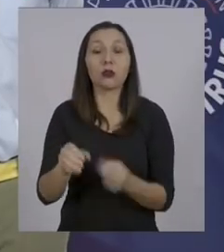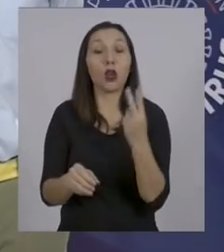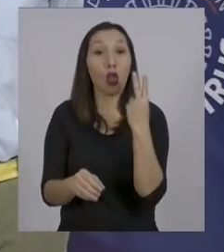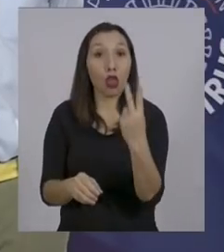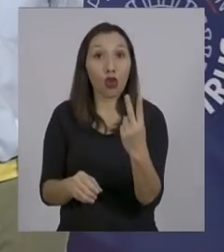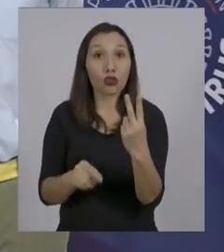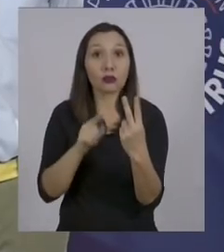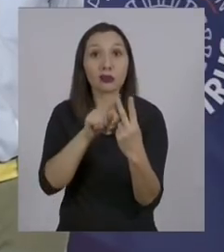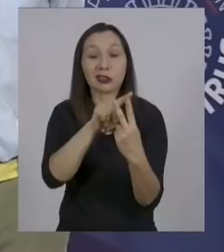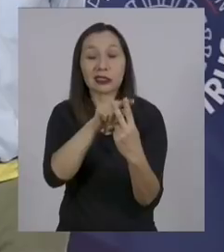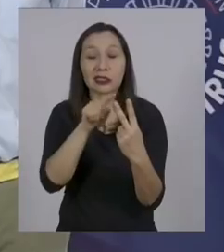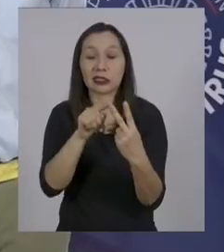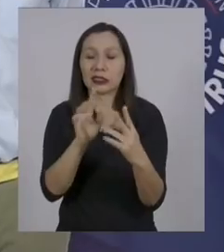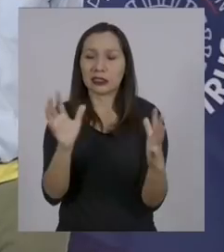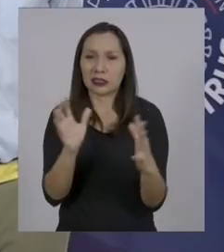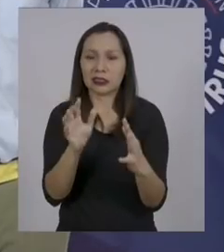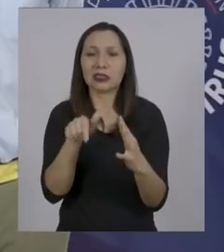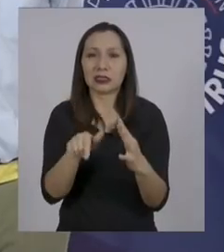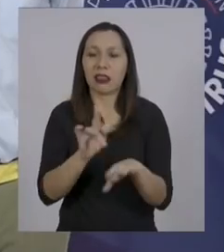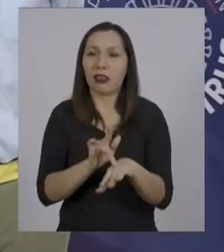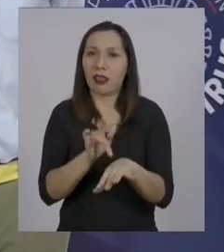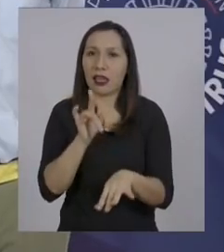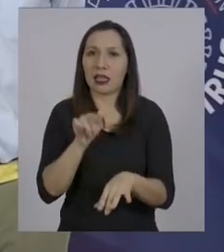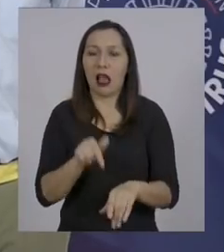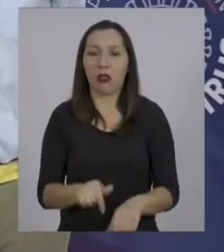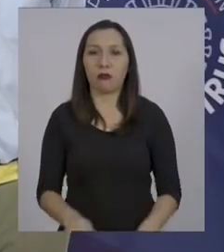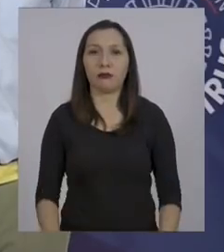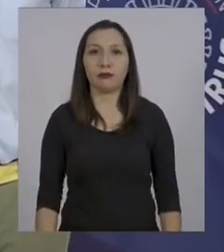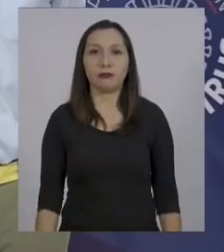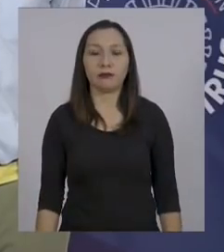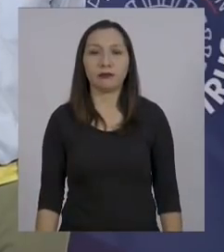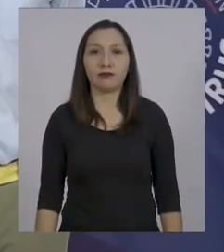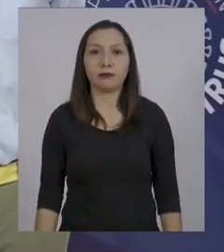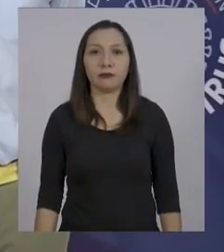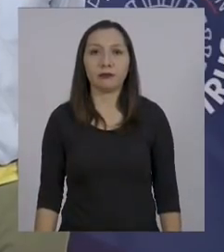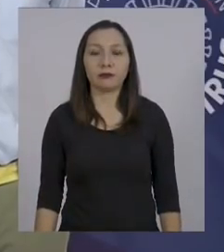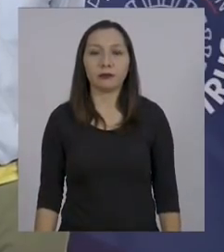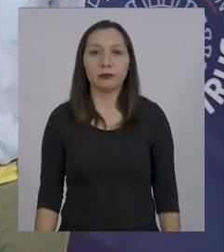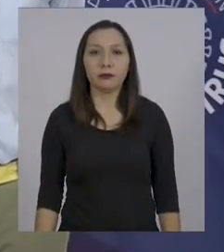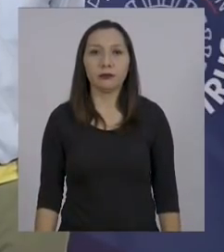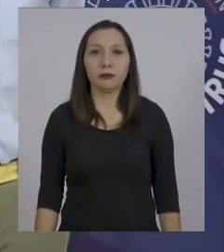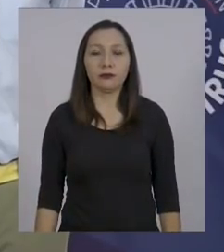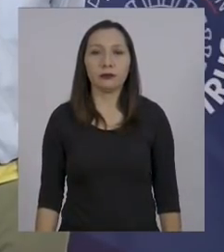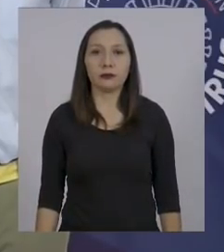2 en un estado bastante crítico.